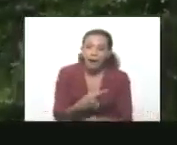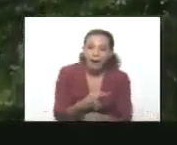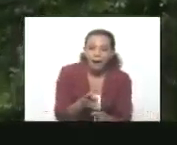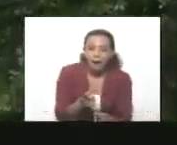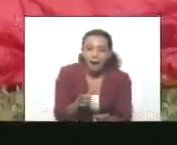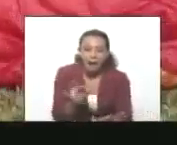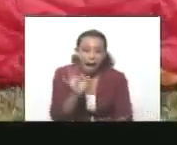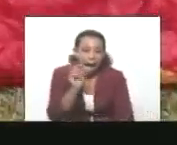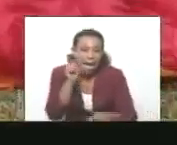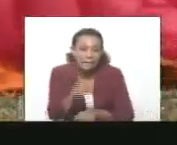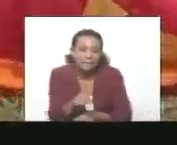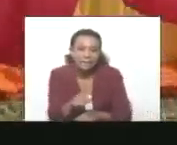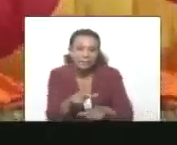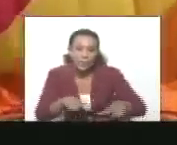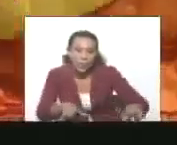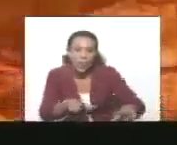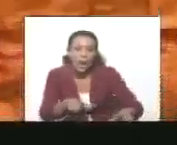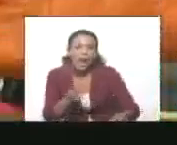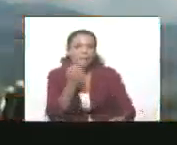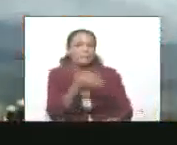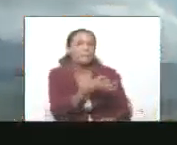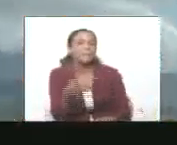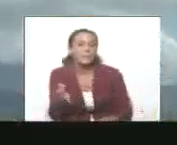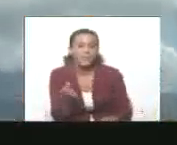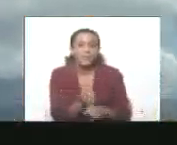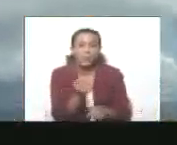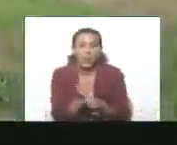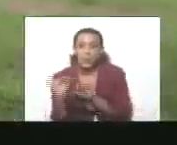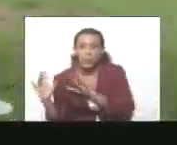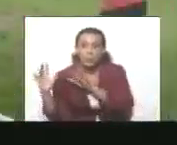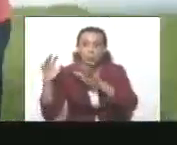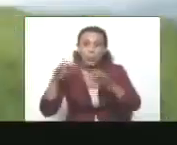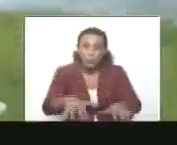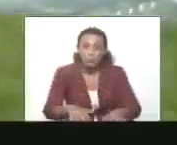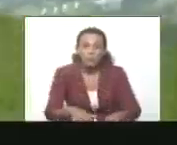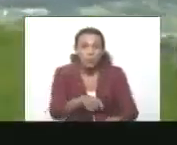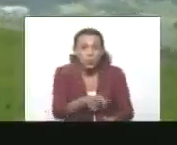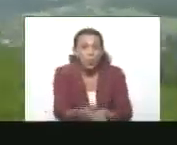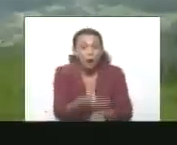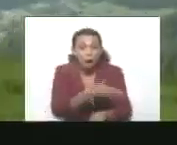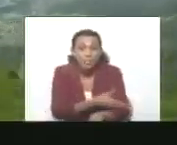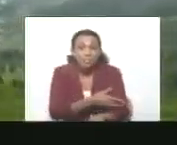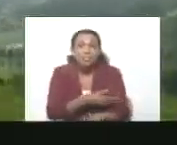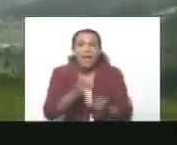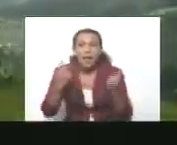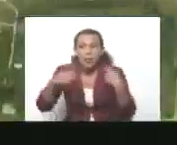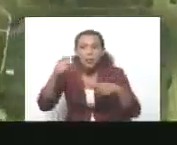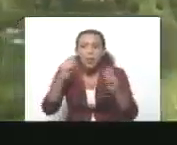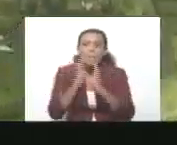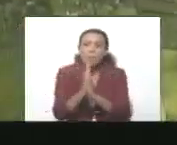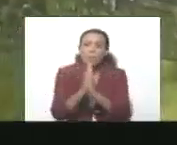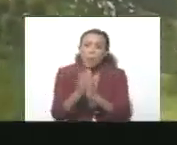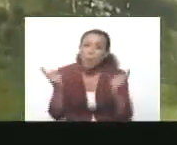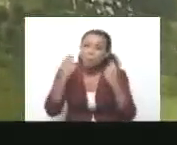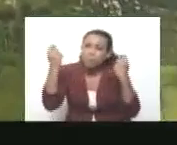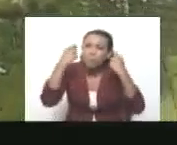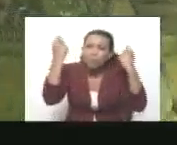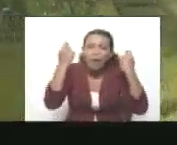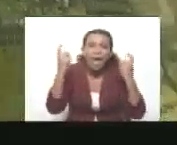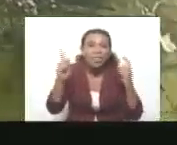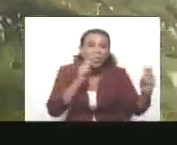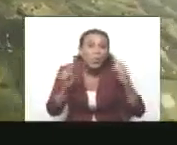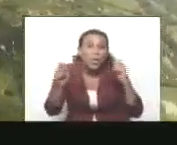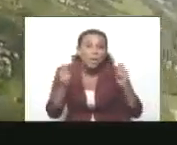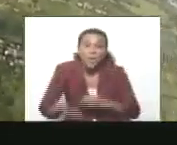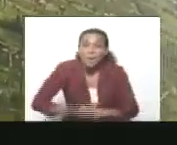manera que quiero decirle también que esto es un trabajo que se ha venido haciendo desde que usted, sobre todo, nos reflejó dentro de los motores, ese motor tan